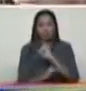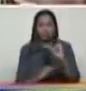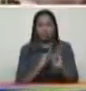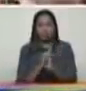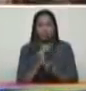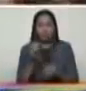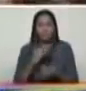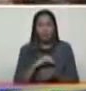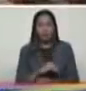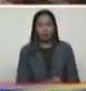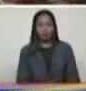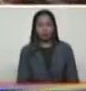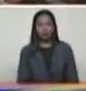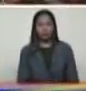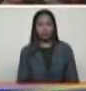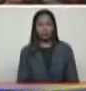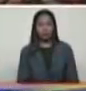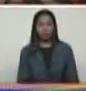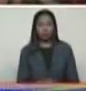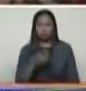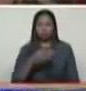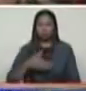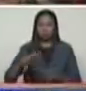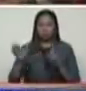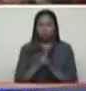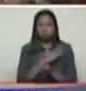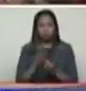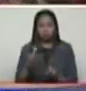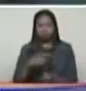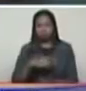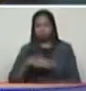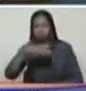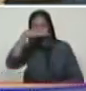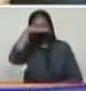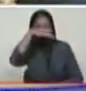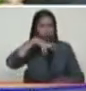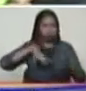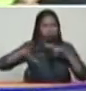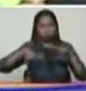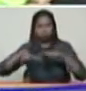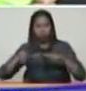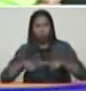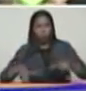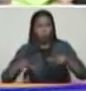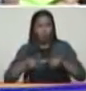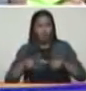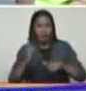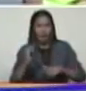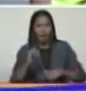Los brutales, los criminales, los ilegales están en la Casa Blanca.